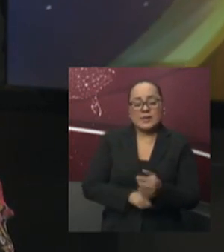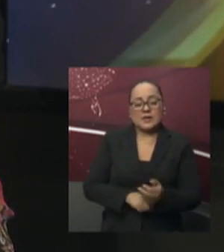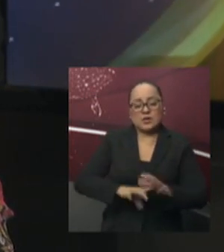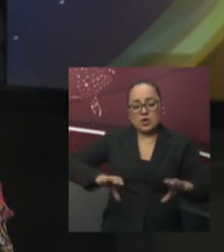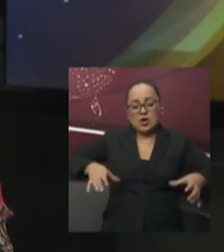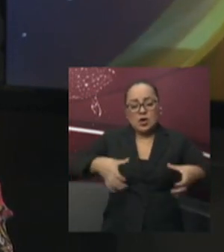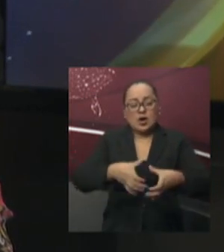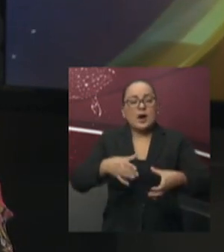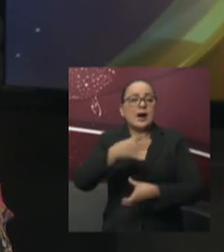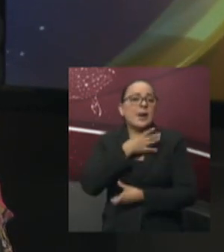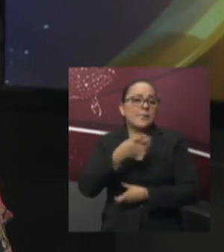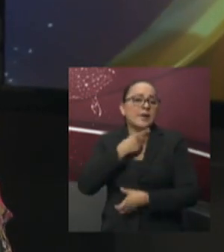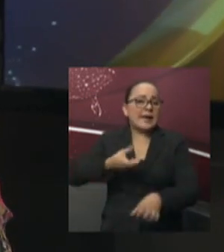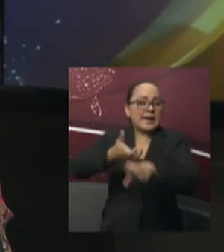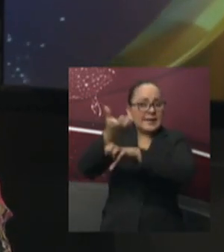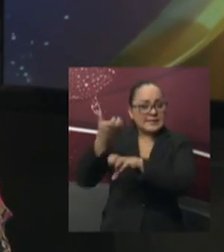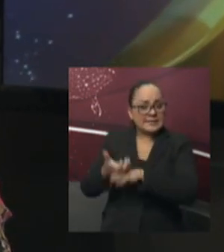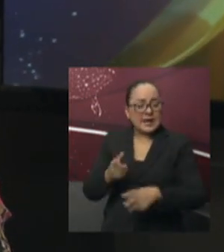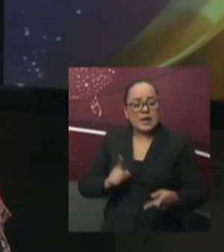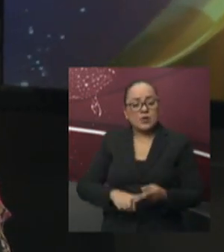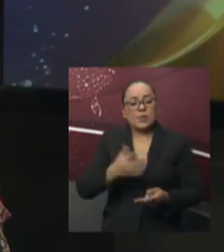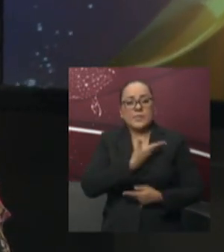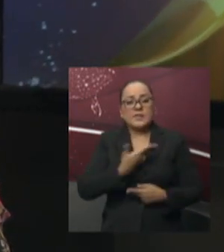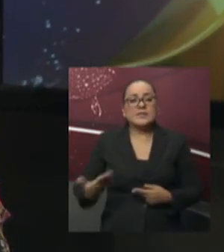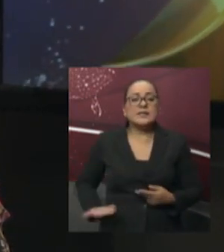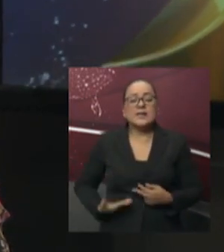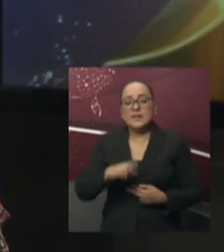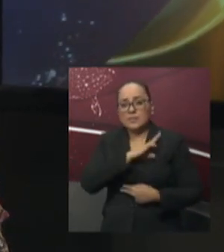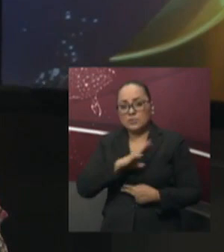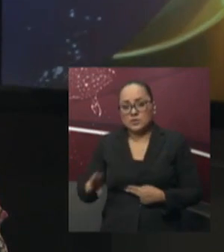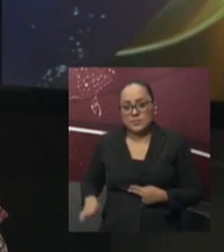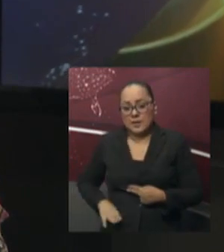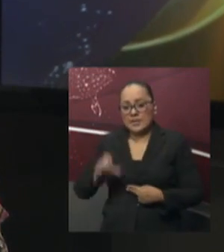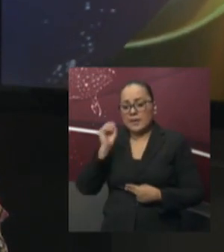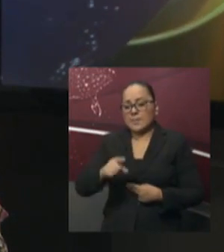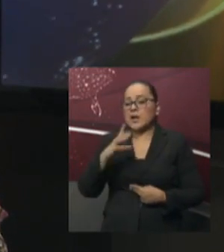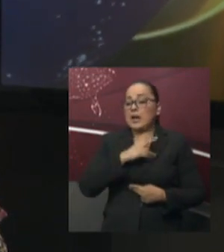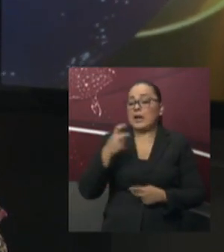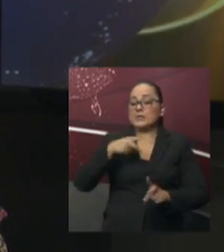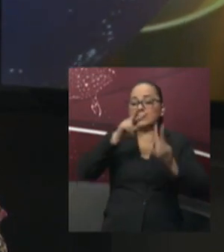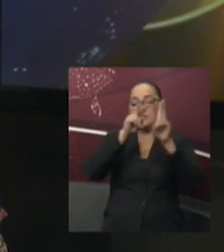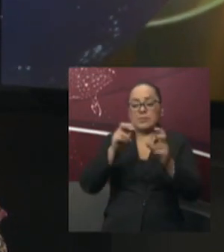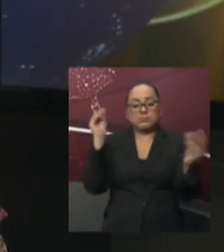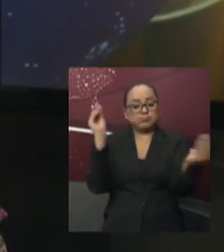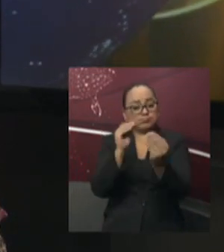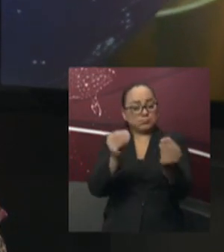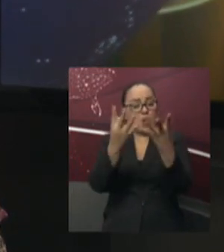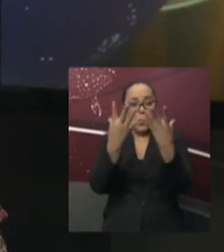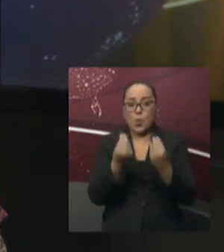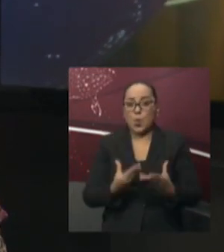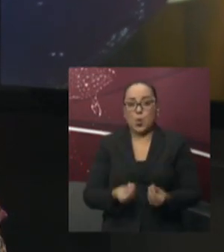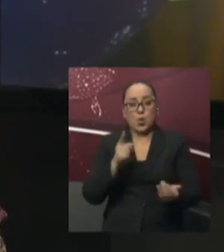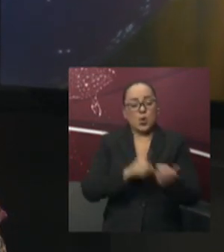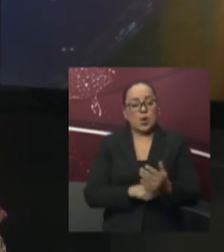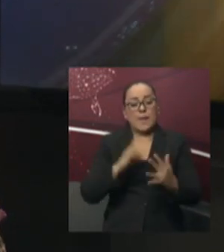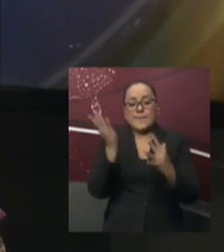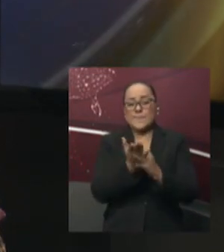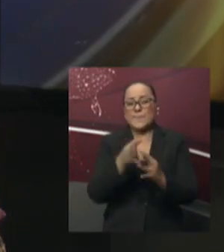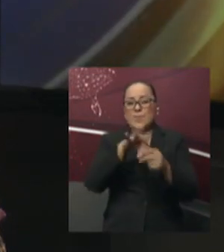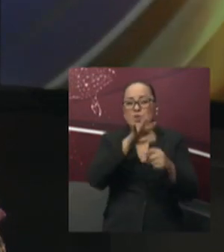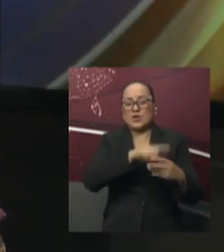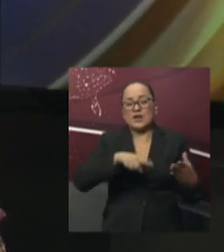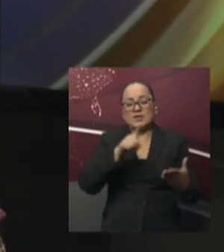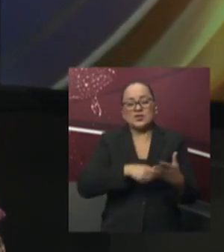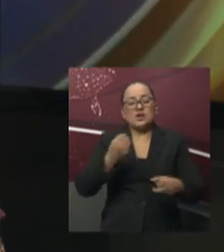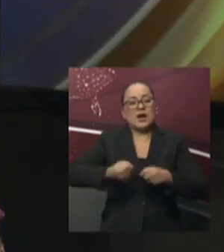anexos técnicos uno para revisar los procedimientos especiales sancionadores incluyendo los temas de violencia política en